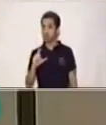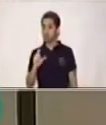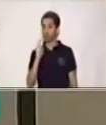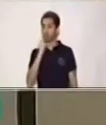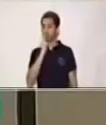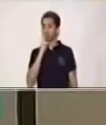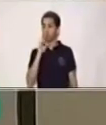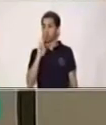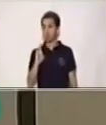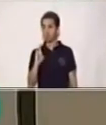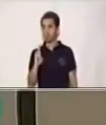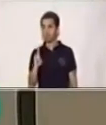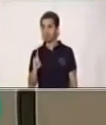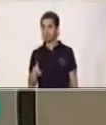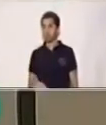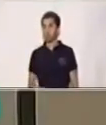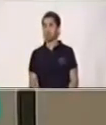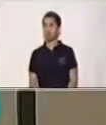y chu.